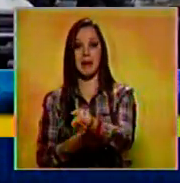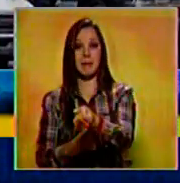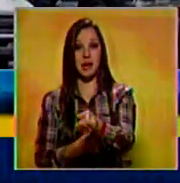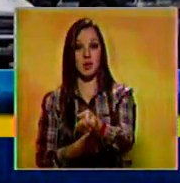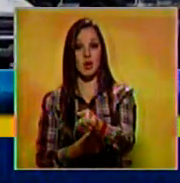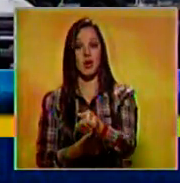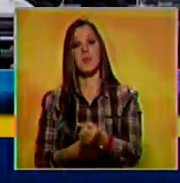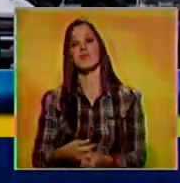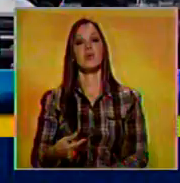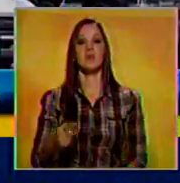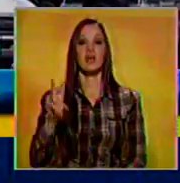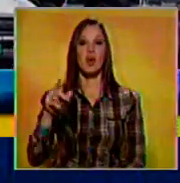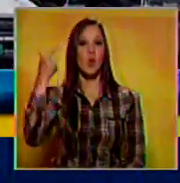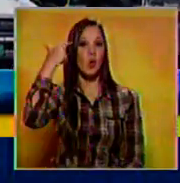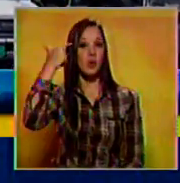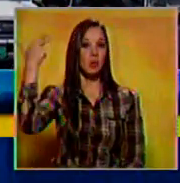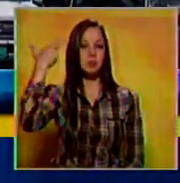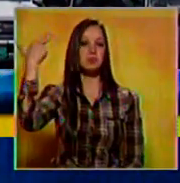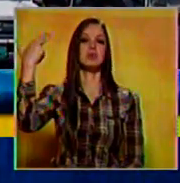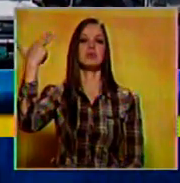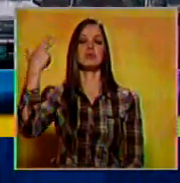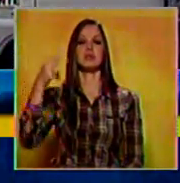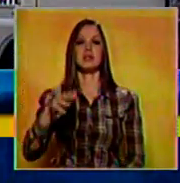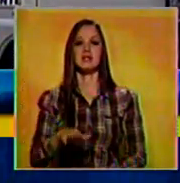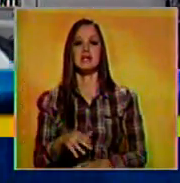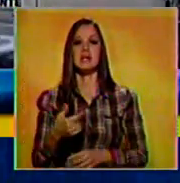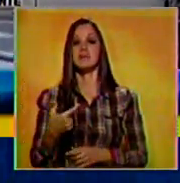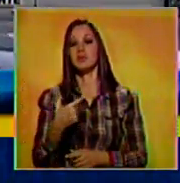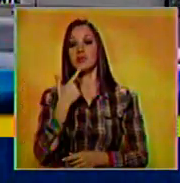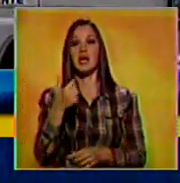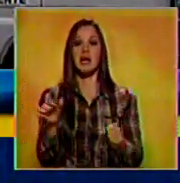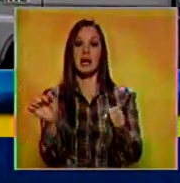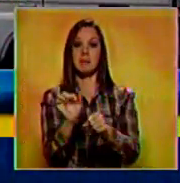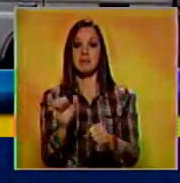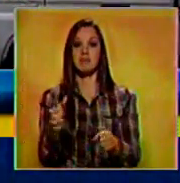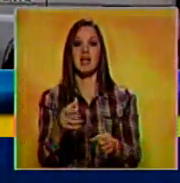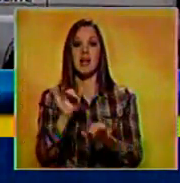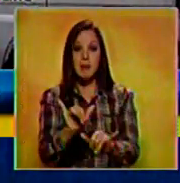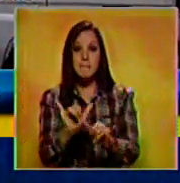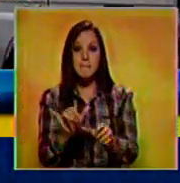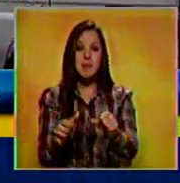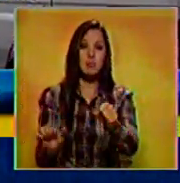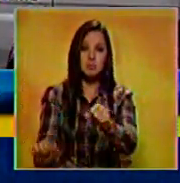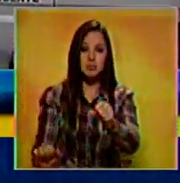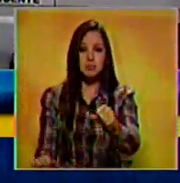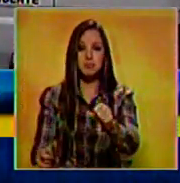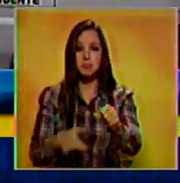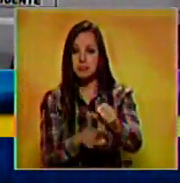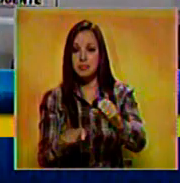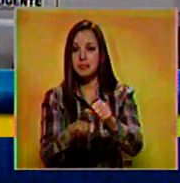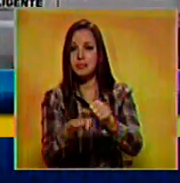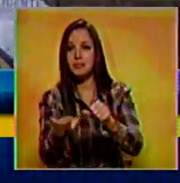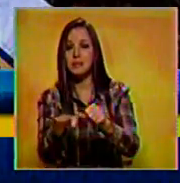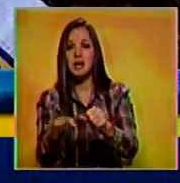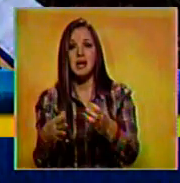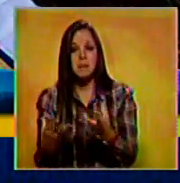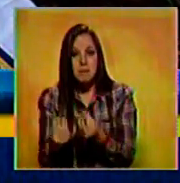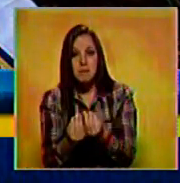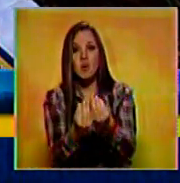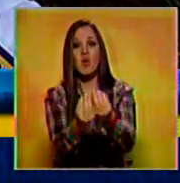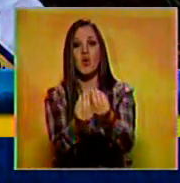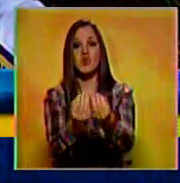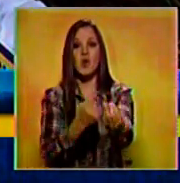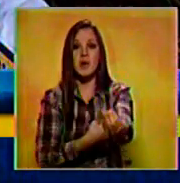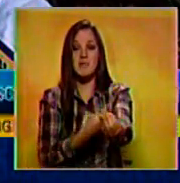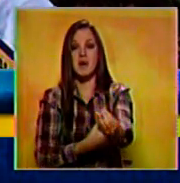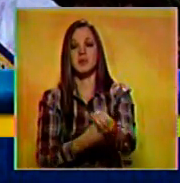Adán recibió un disparo en la cabeza. Él mismo manejó la camioneta hasta el hospital periférico de Catia, donde falleció. Fue a llevarlo al